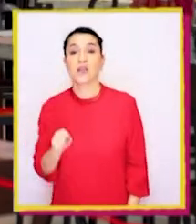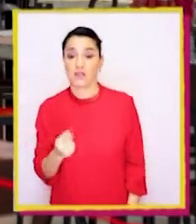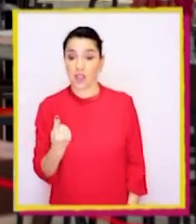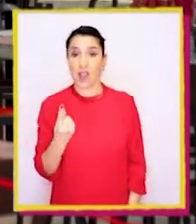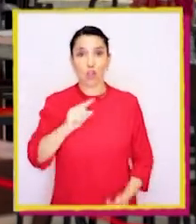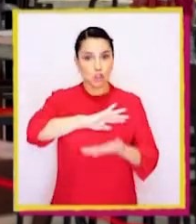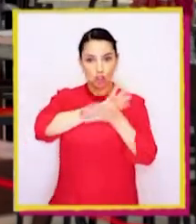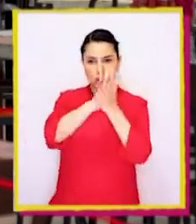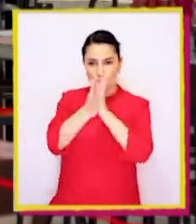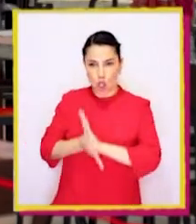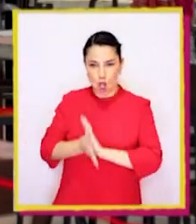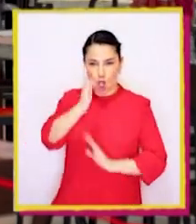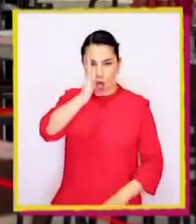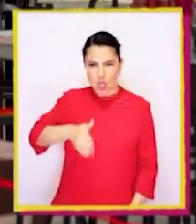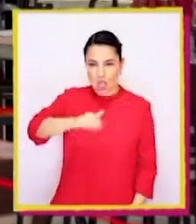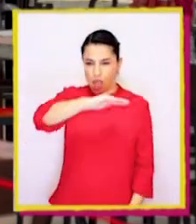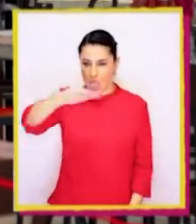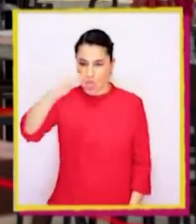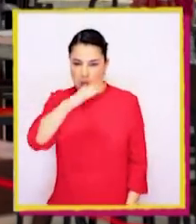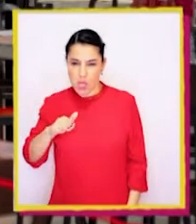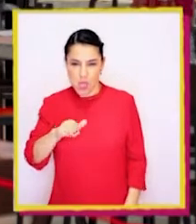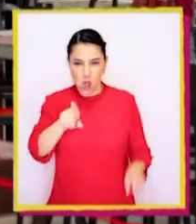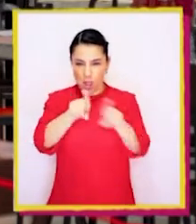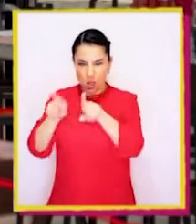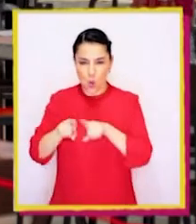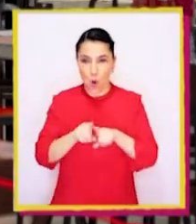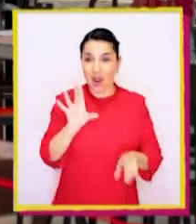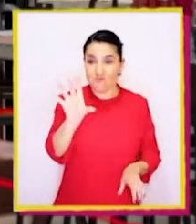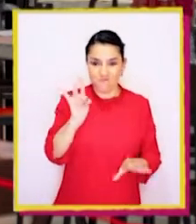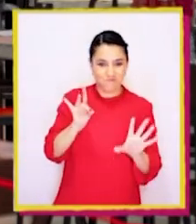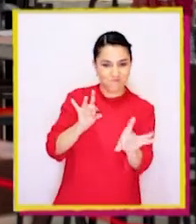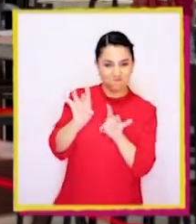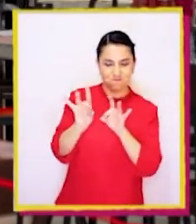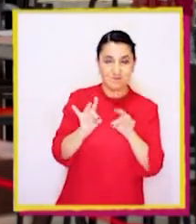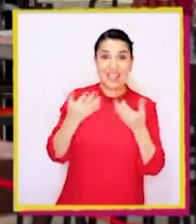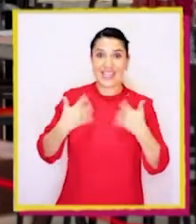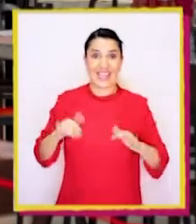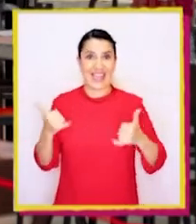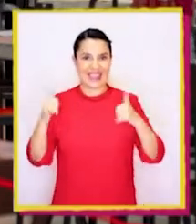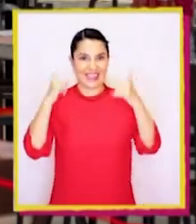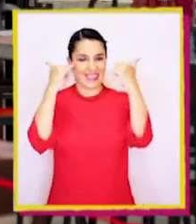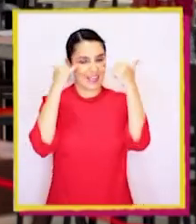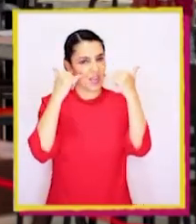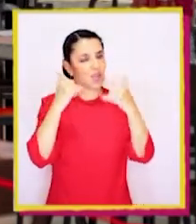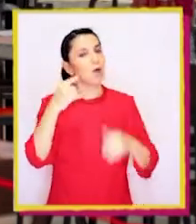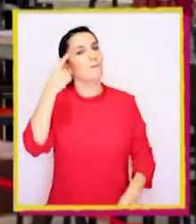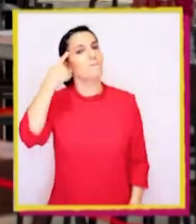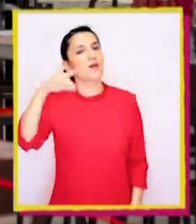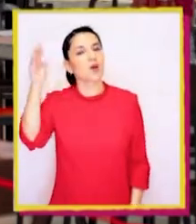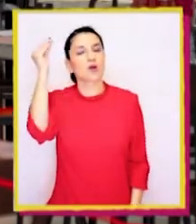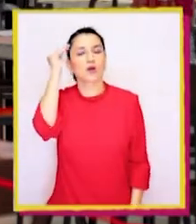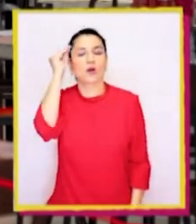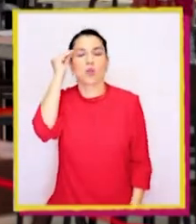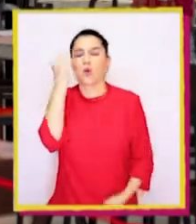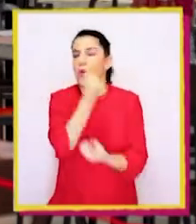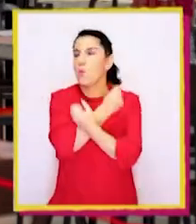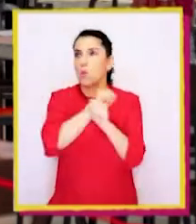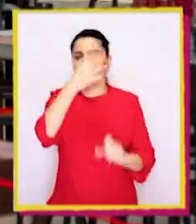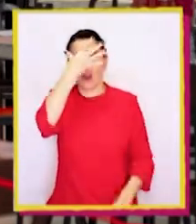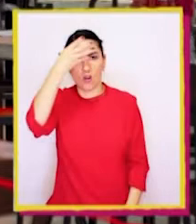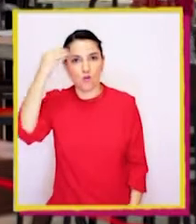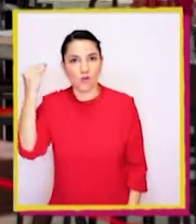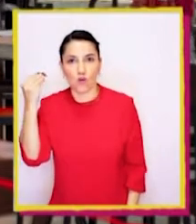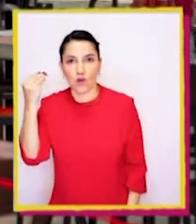parte de un todo que está dividido en partes iguales. ¡Perfecto! ¡Muy entretenido! Lo que sí tengo que recordar y no se me